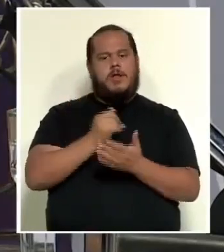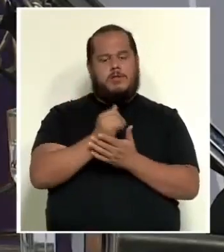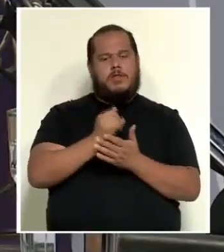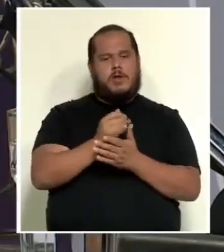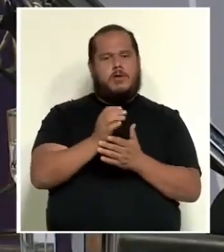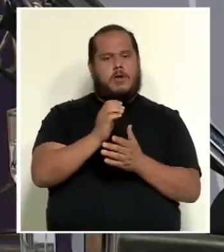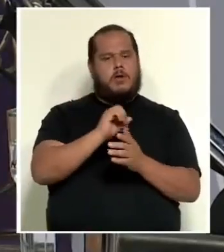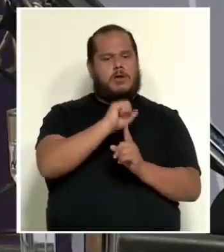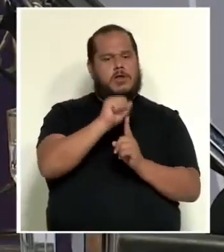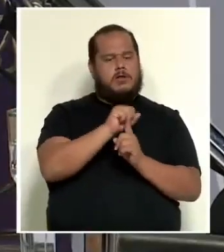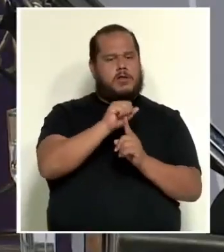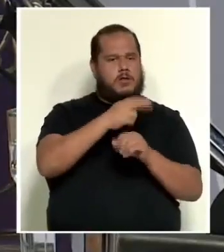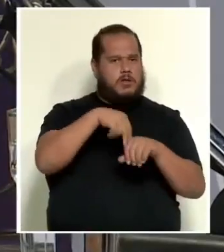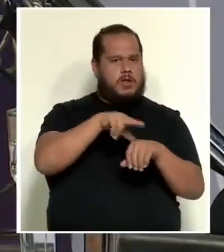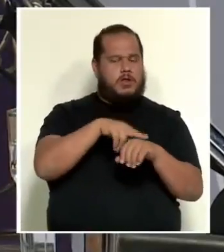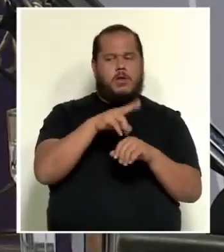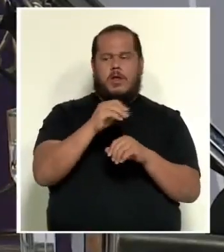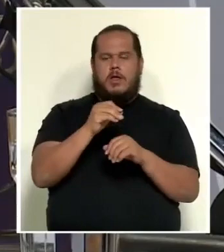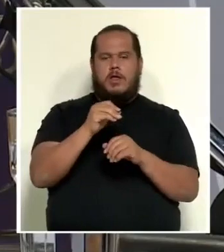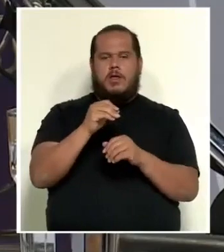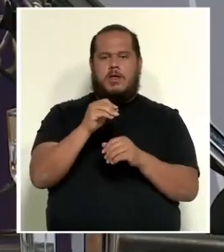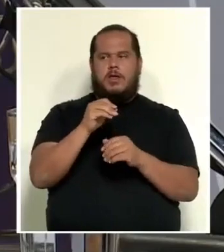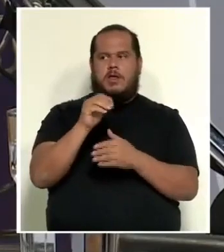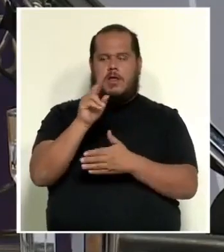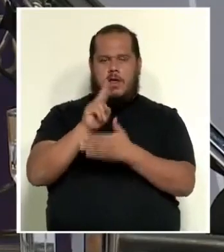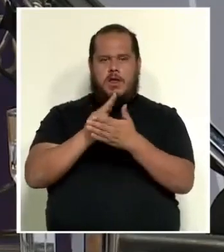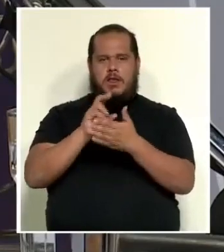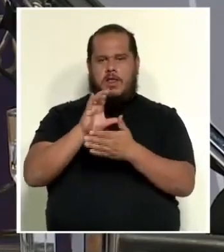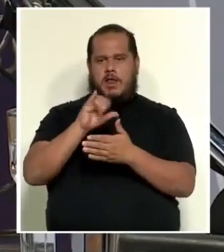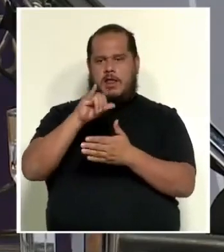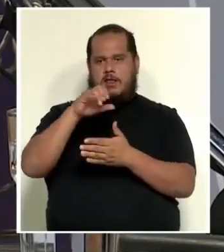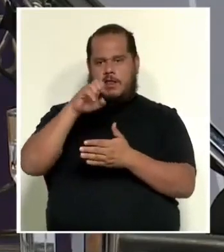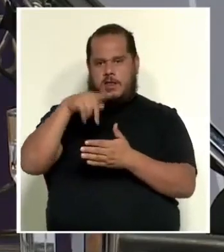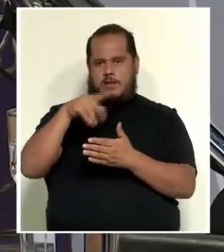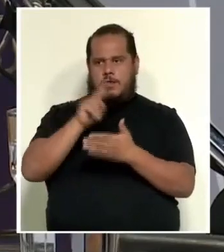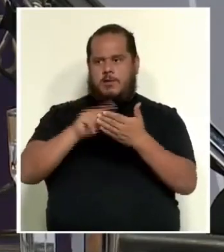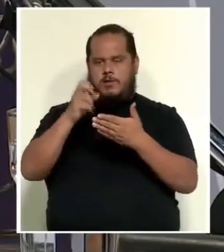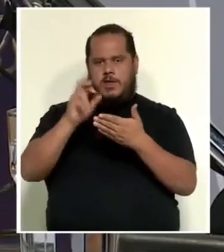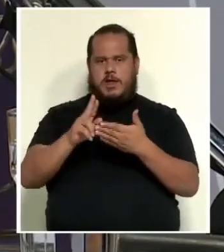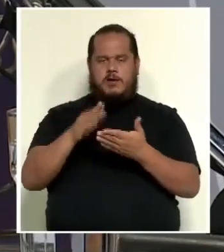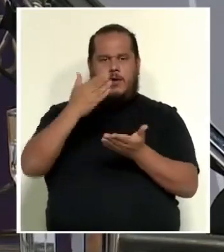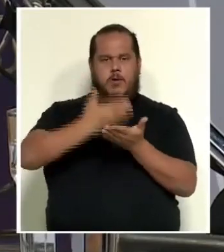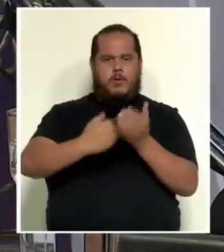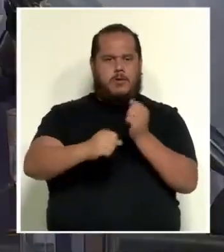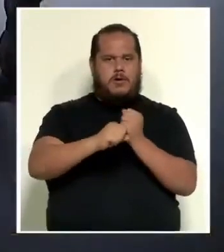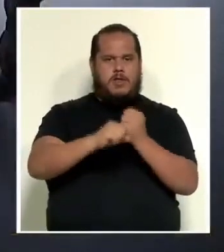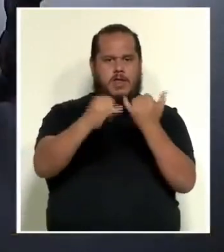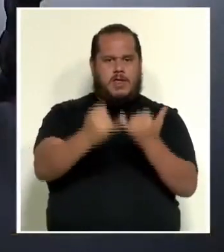la Nación y del CIEP UCR con nosotros esta noche. Vamos a un corte y regresamos.